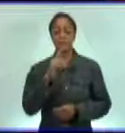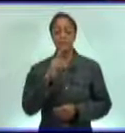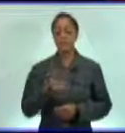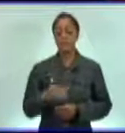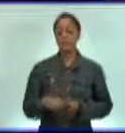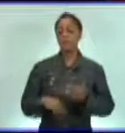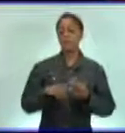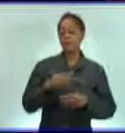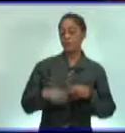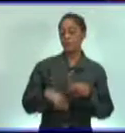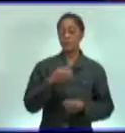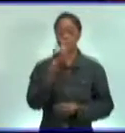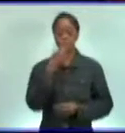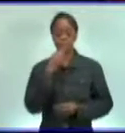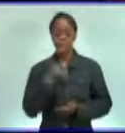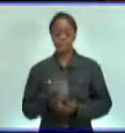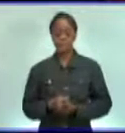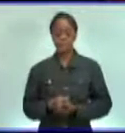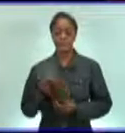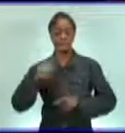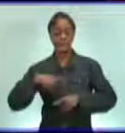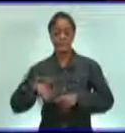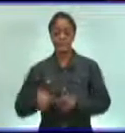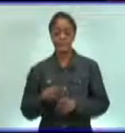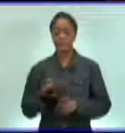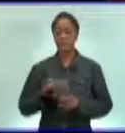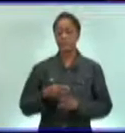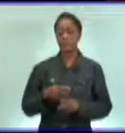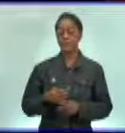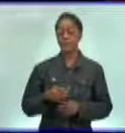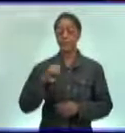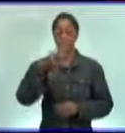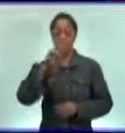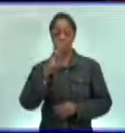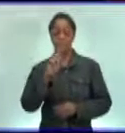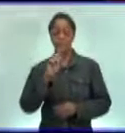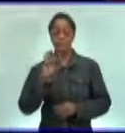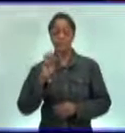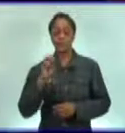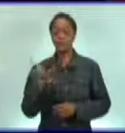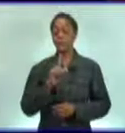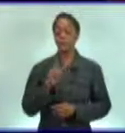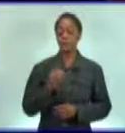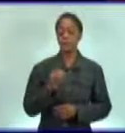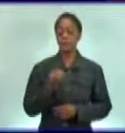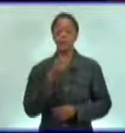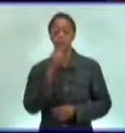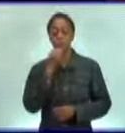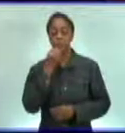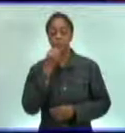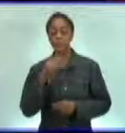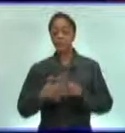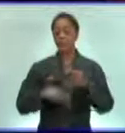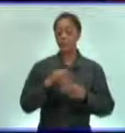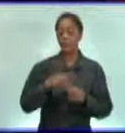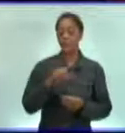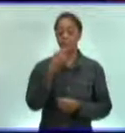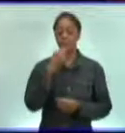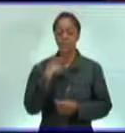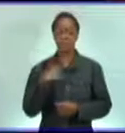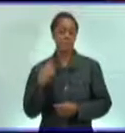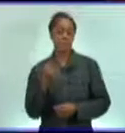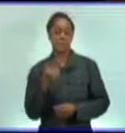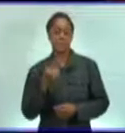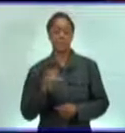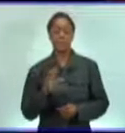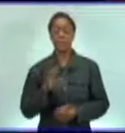sus propios alimentos, y otros llamados heterótrofos, que no eran capaces de elaborar los alimentos por sí mismos, sino